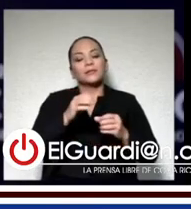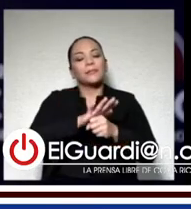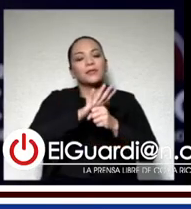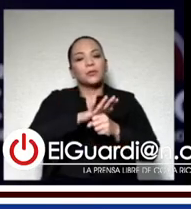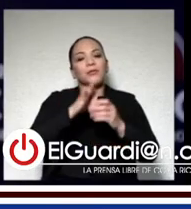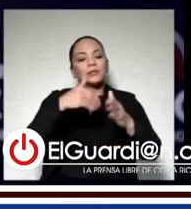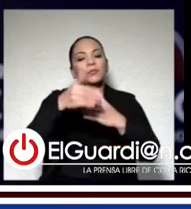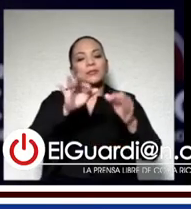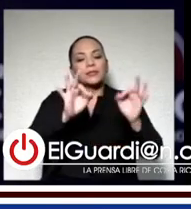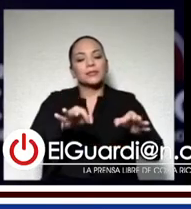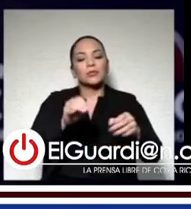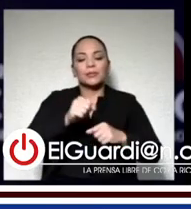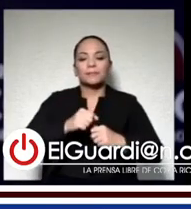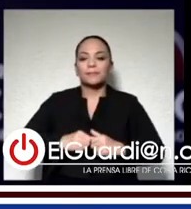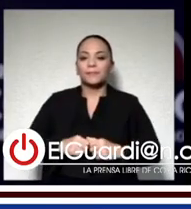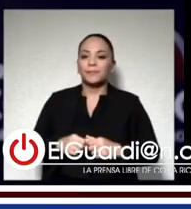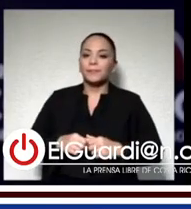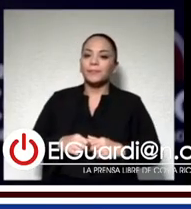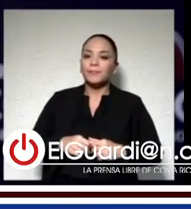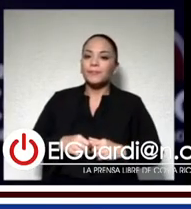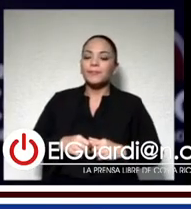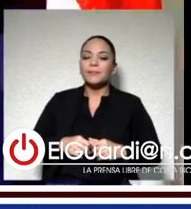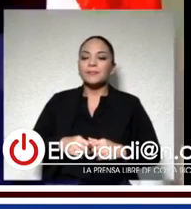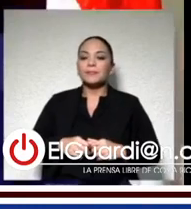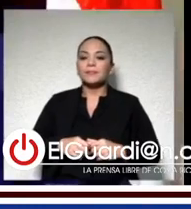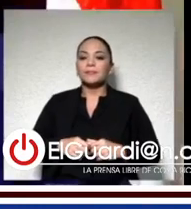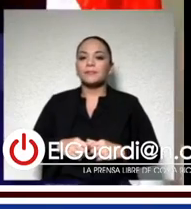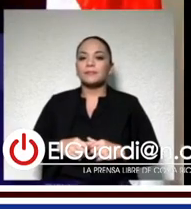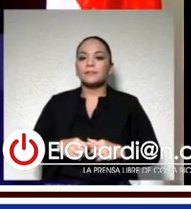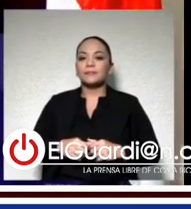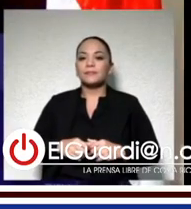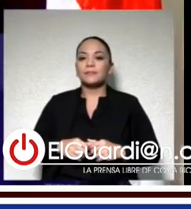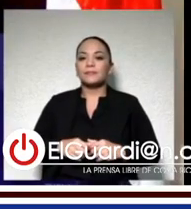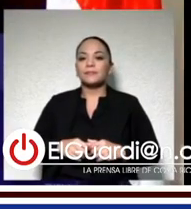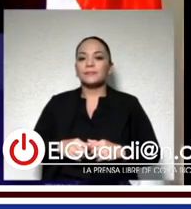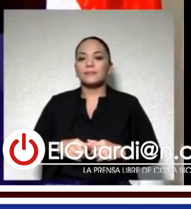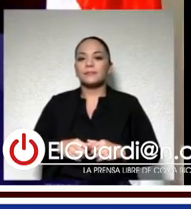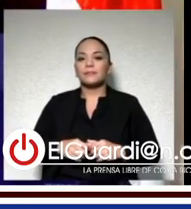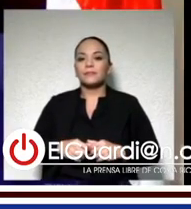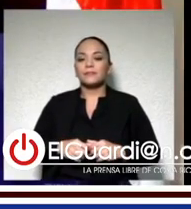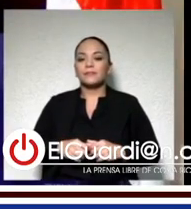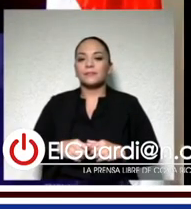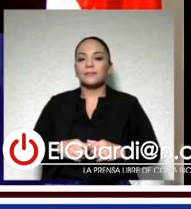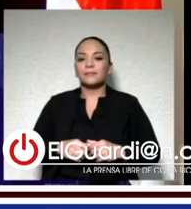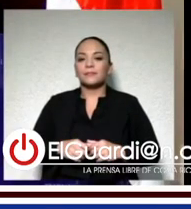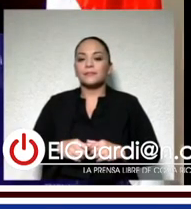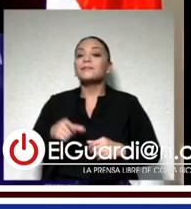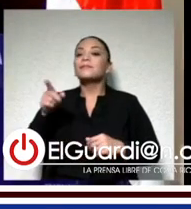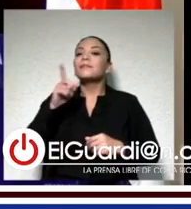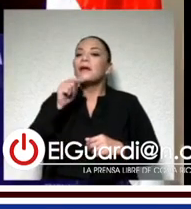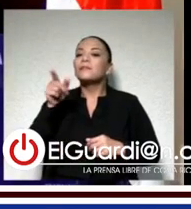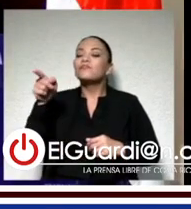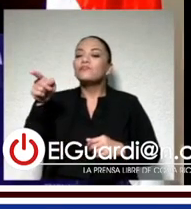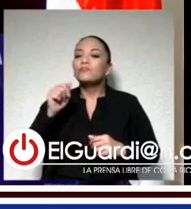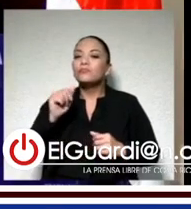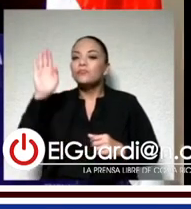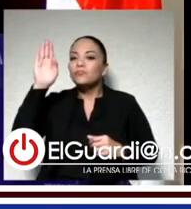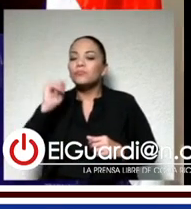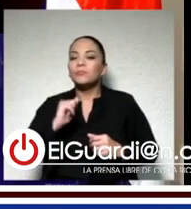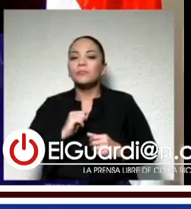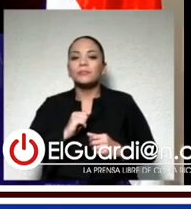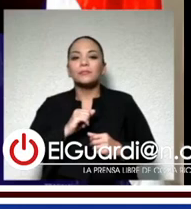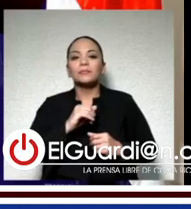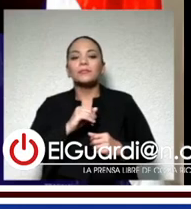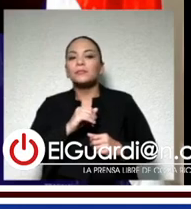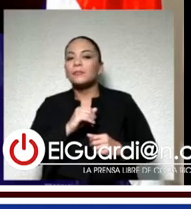esa decisión. Ok, ¿quién tiene una pregunta? ¿De qué medio es usted, caballero?